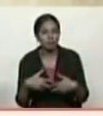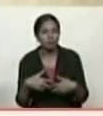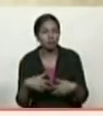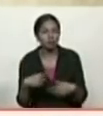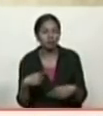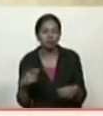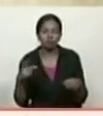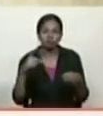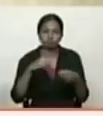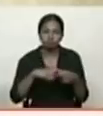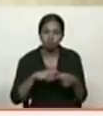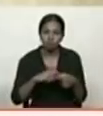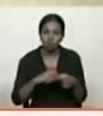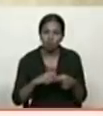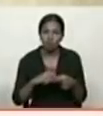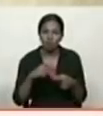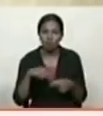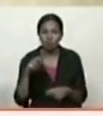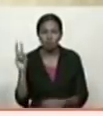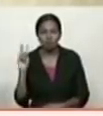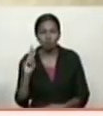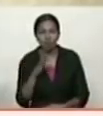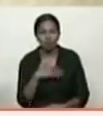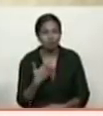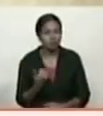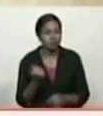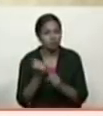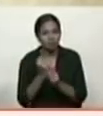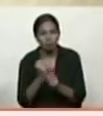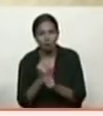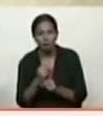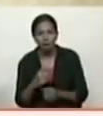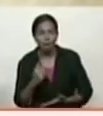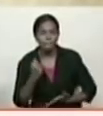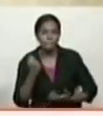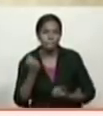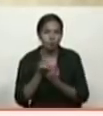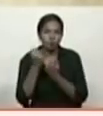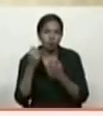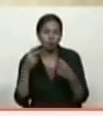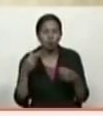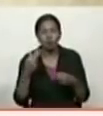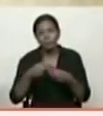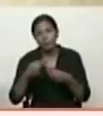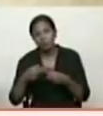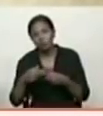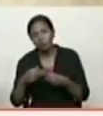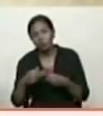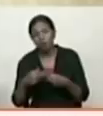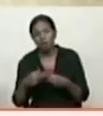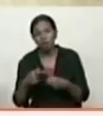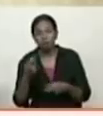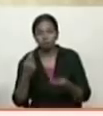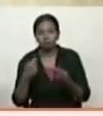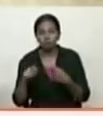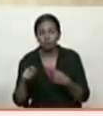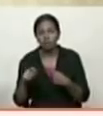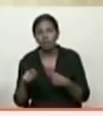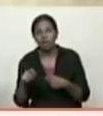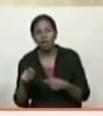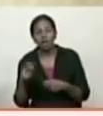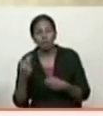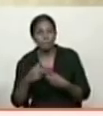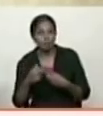de Venezuela que están dispuestos a trabajar, a producir petróleo y a exportar el petróleo venezolano